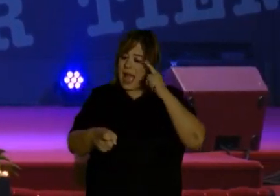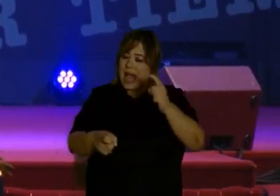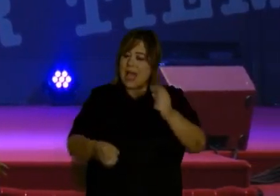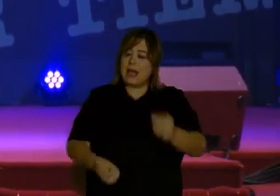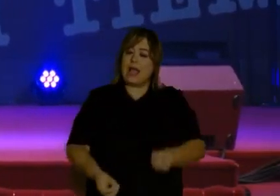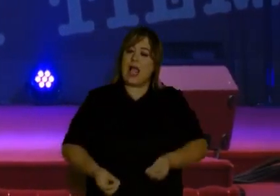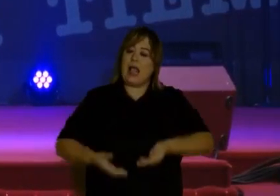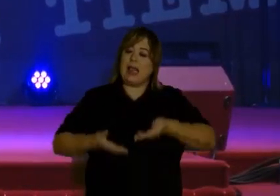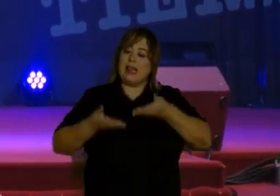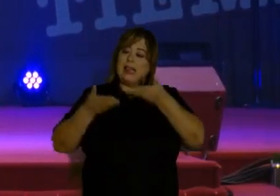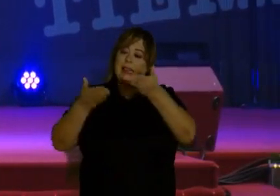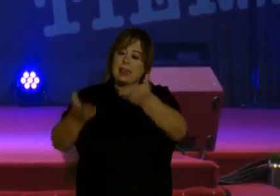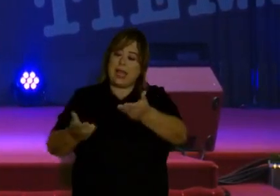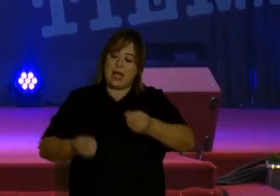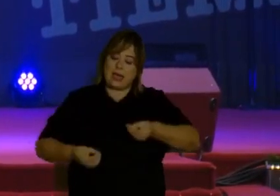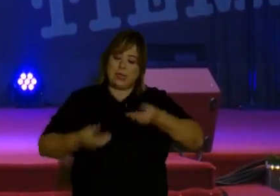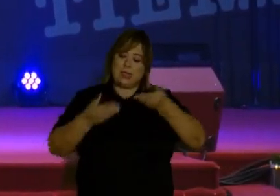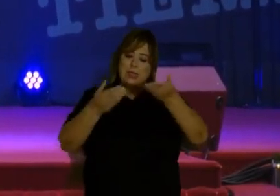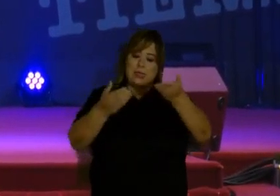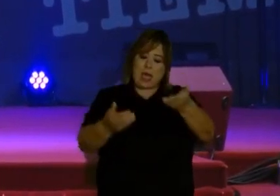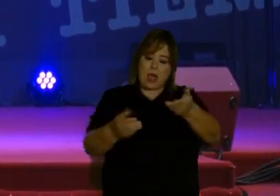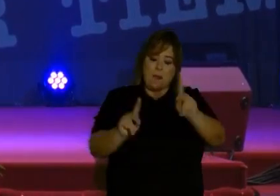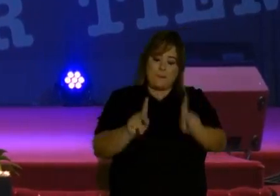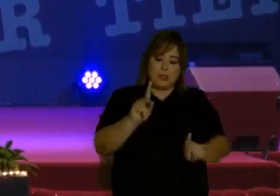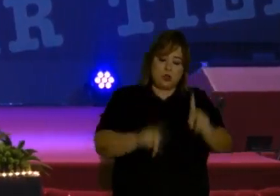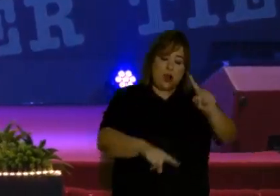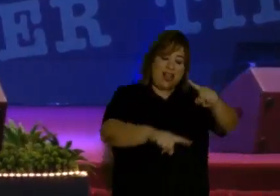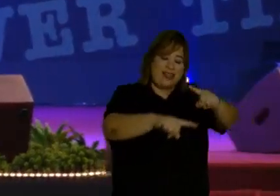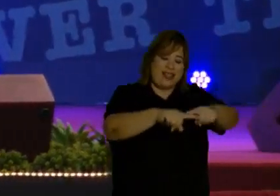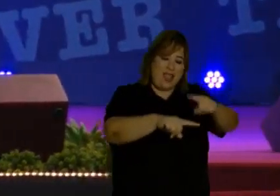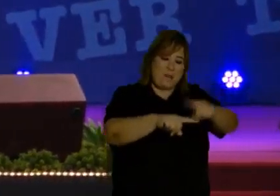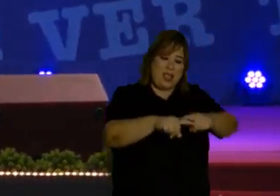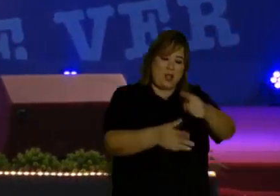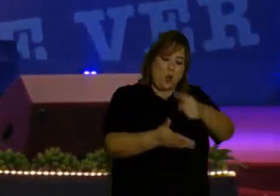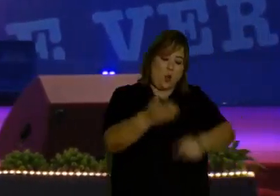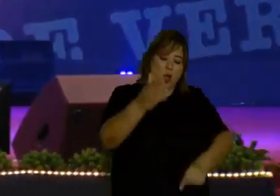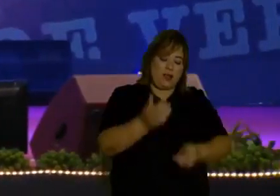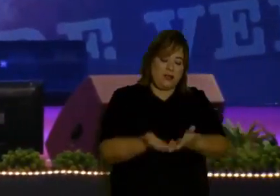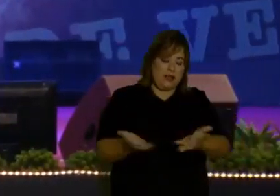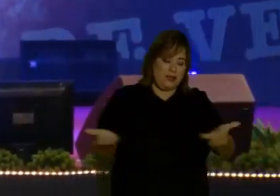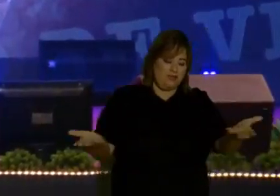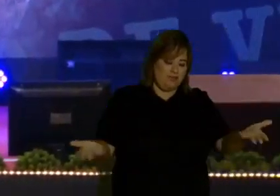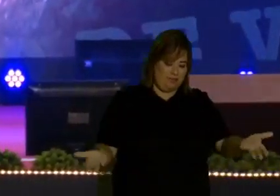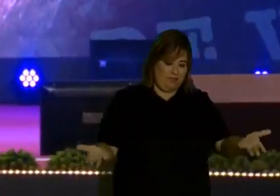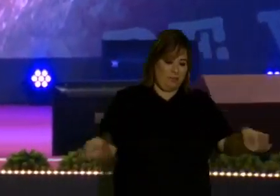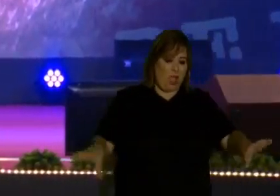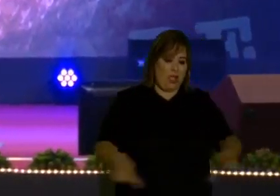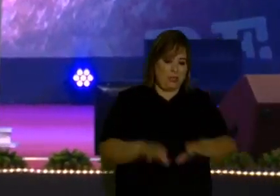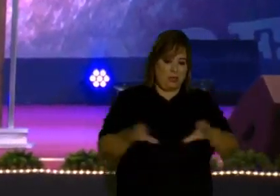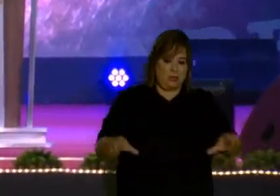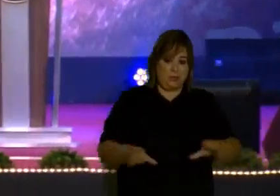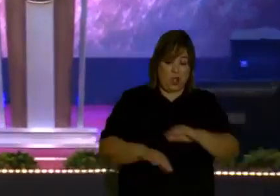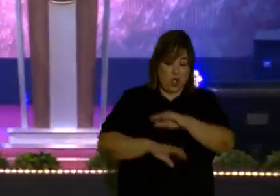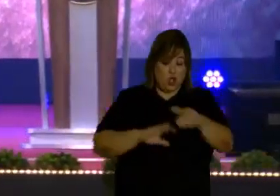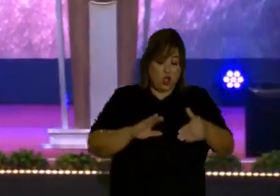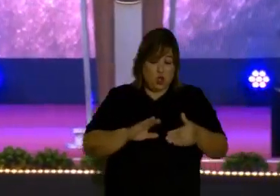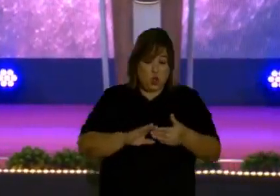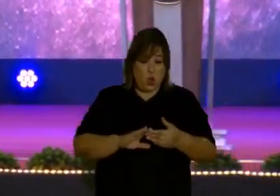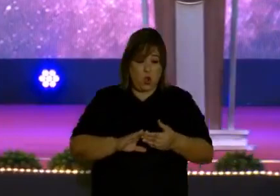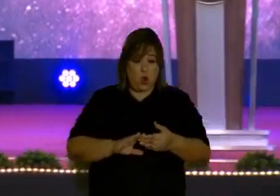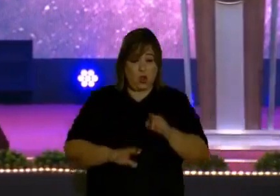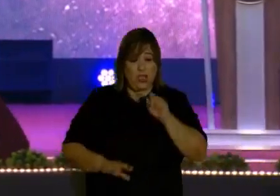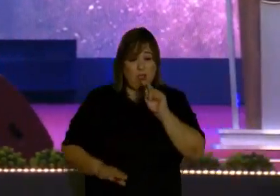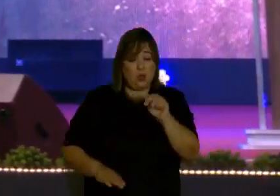recompensar a cada uno según su obra. Todo lo que tú haces en secreto, en público, Dios lo va a hacer. Todo lo que tú trabajas para el